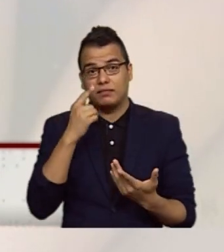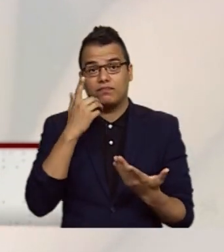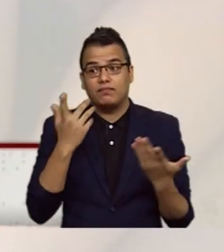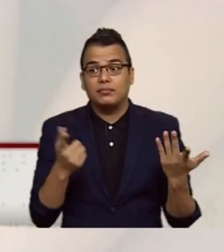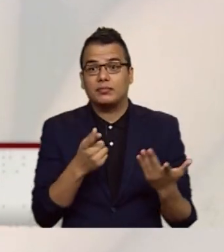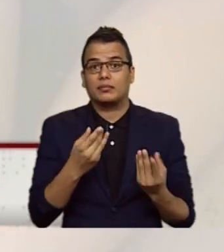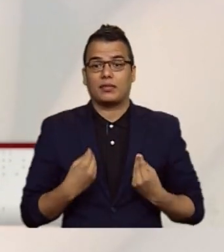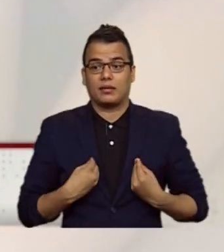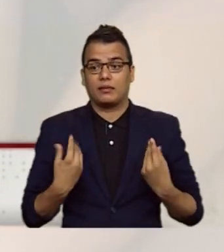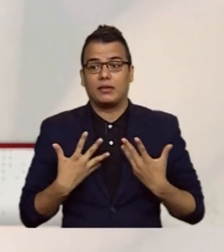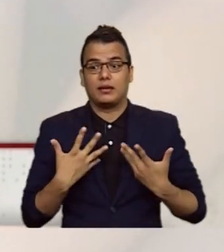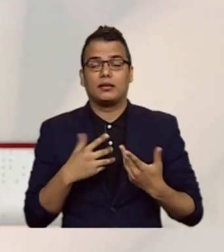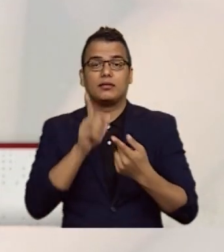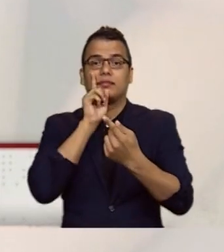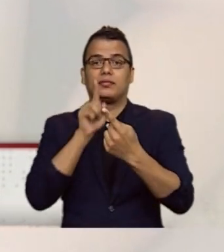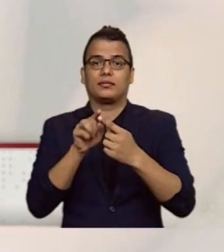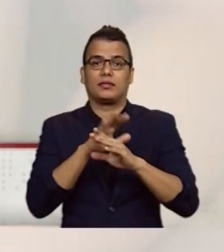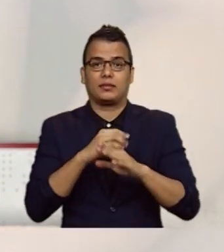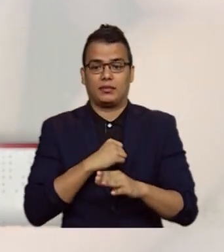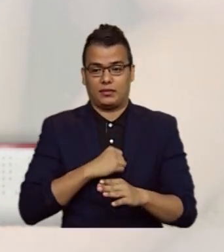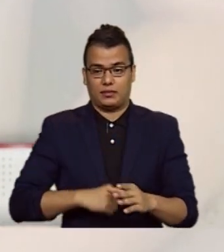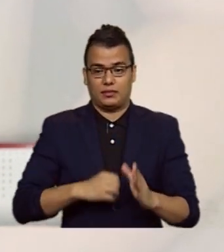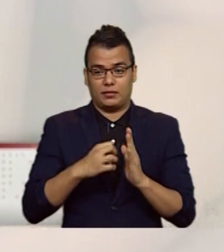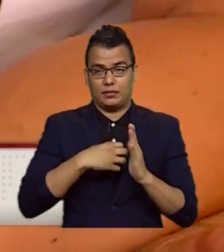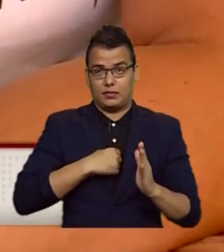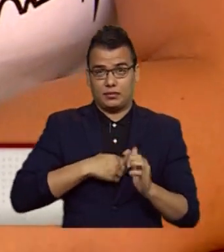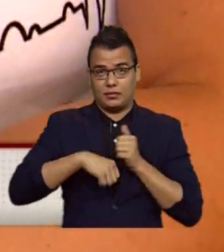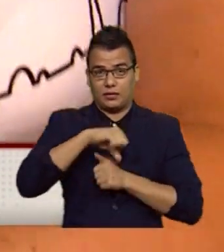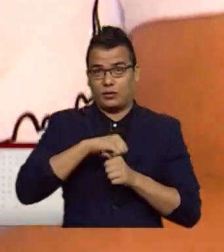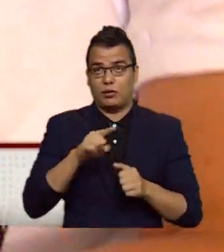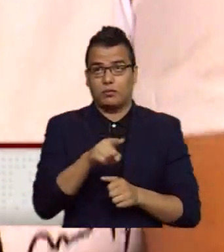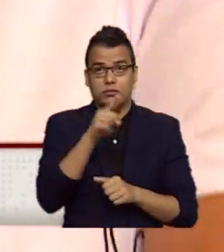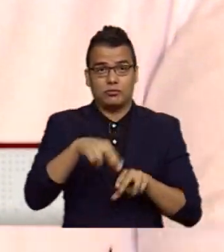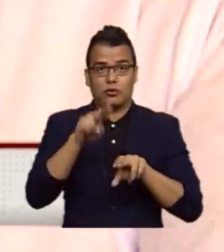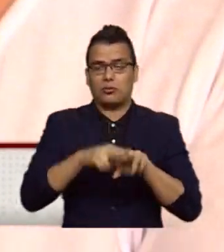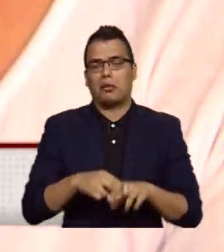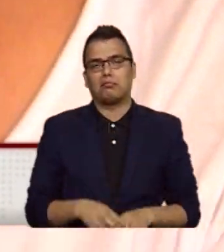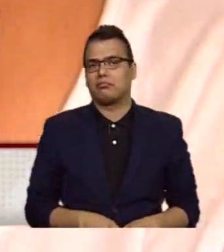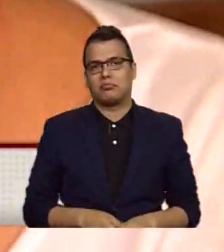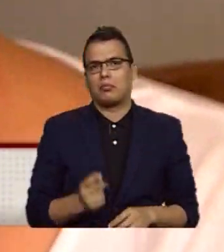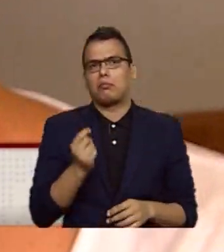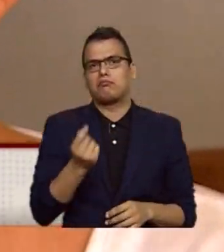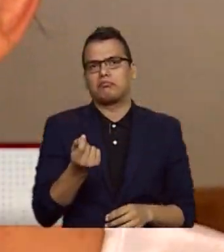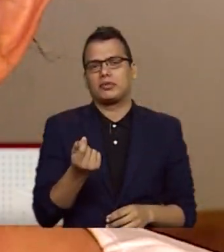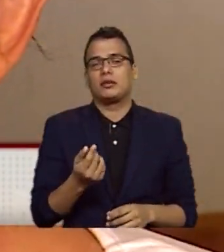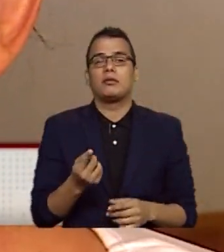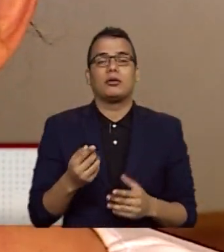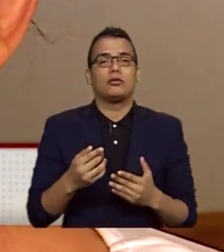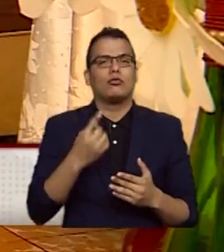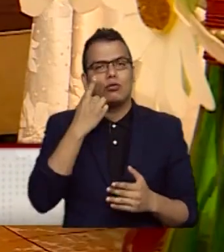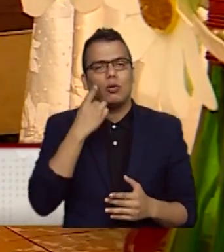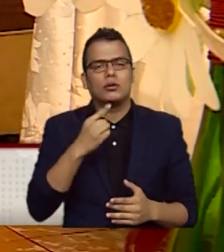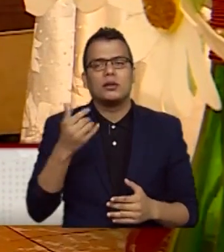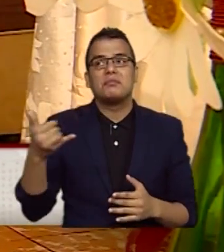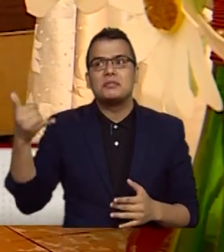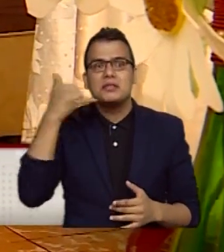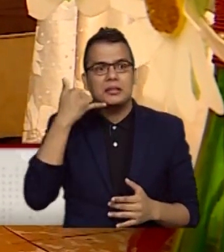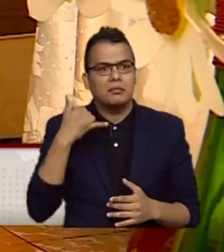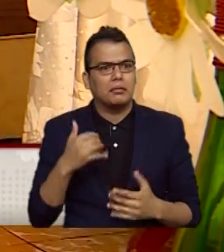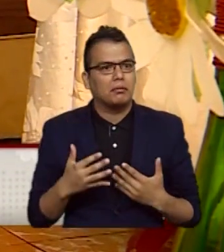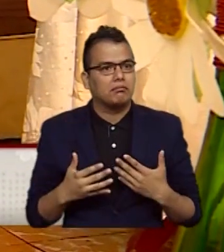menores. Y es que los trasplantes de corazón no son tan habituales. Pero un día recibió la llamada que le cambió su vida. Cuando llegó el